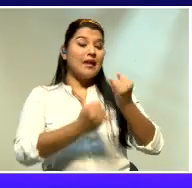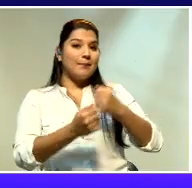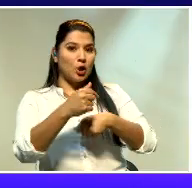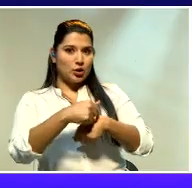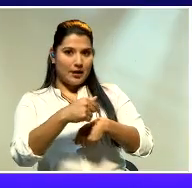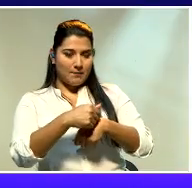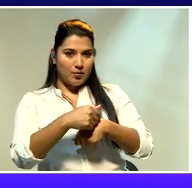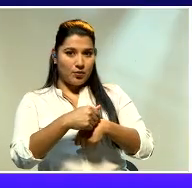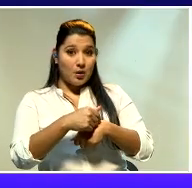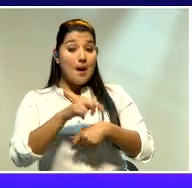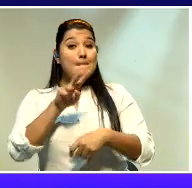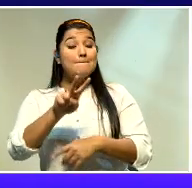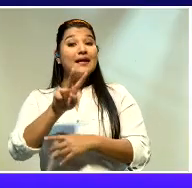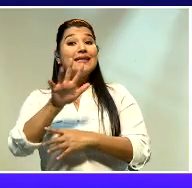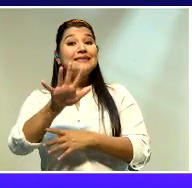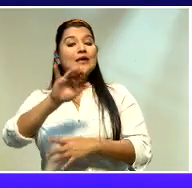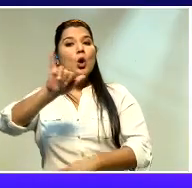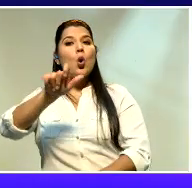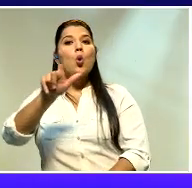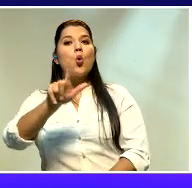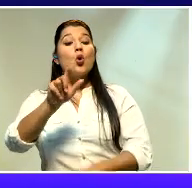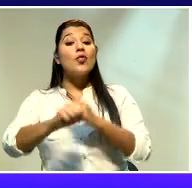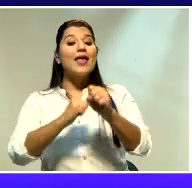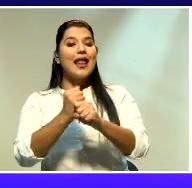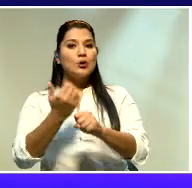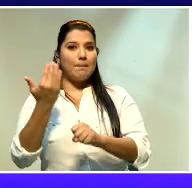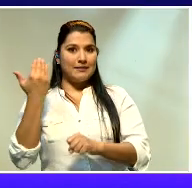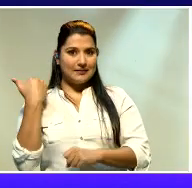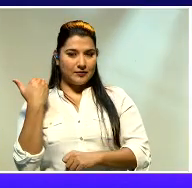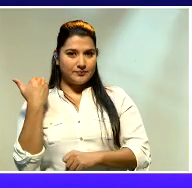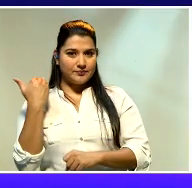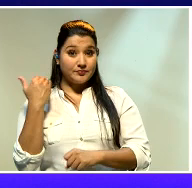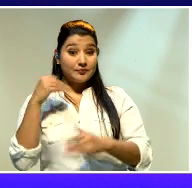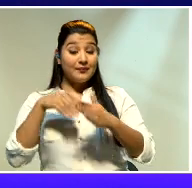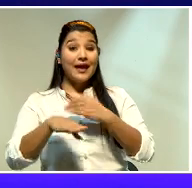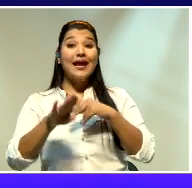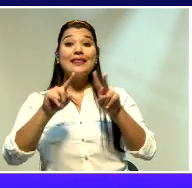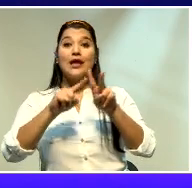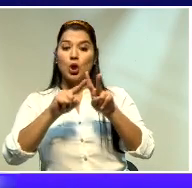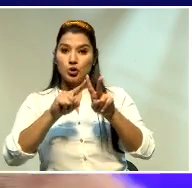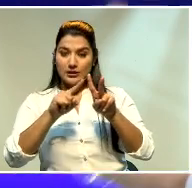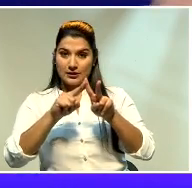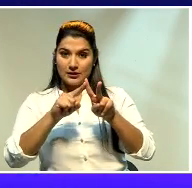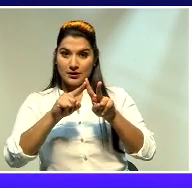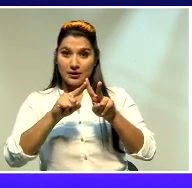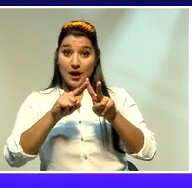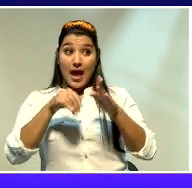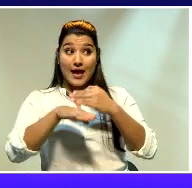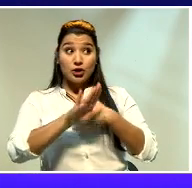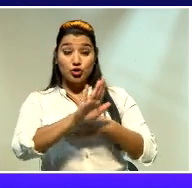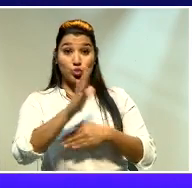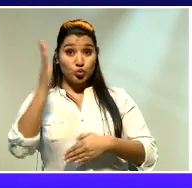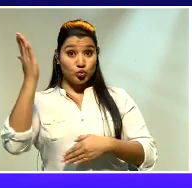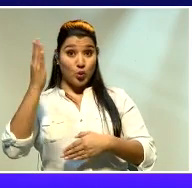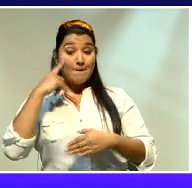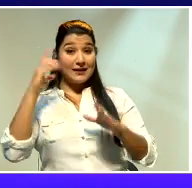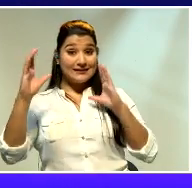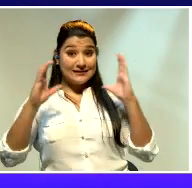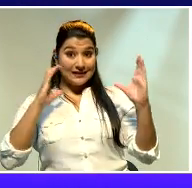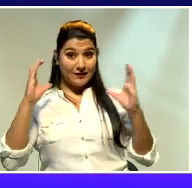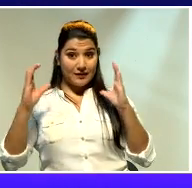tiempo. 25 de julio del año pasado, en Nicoya, durante su discurso de